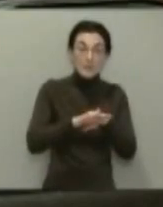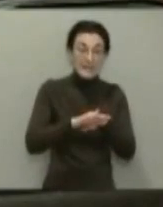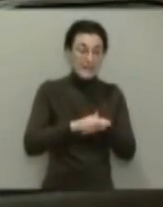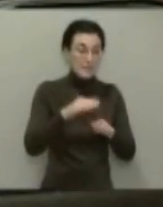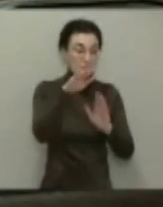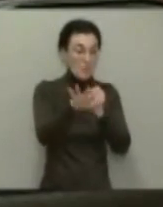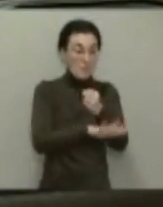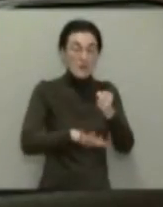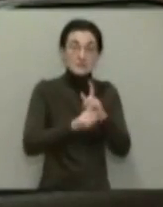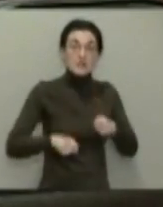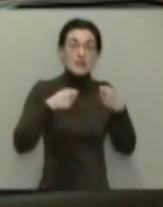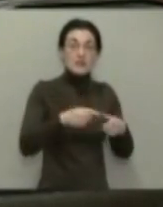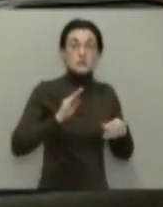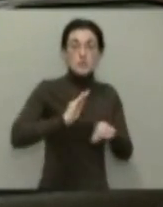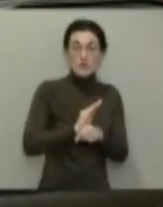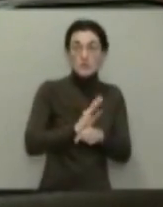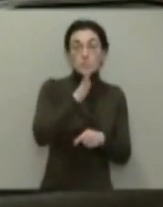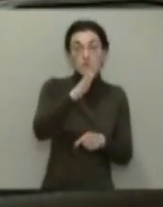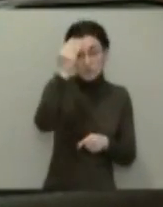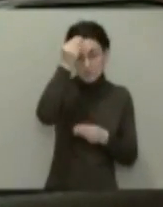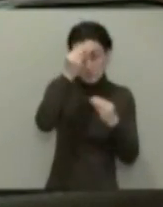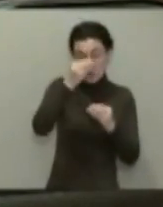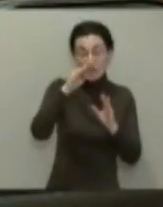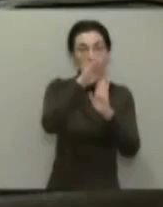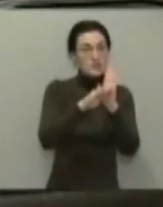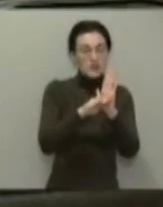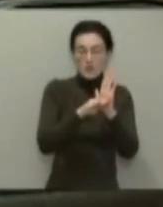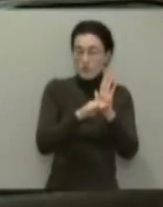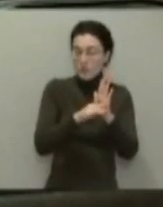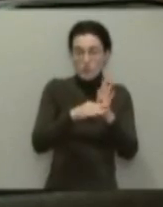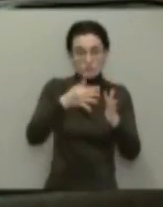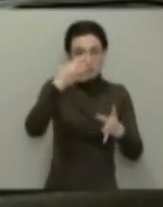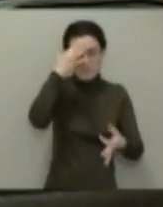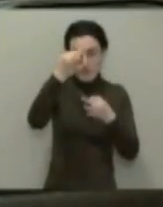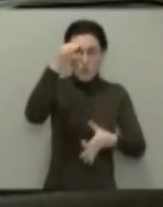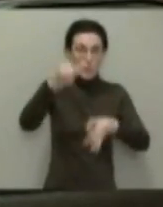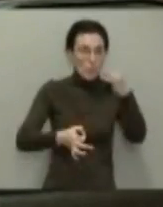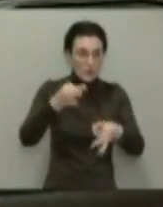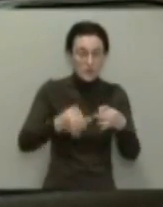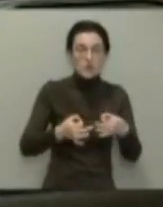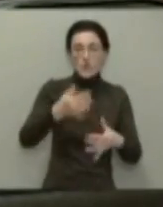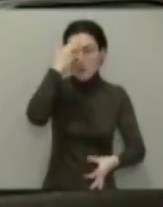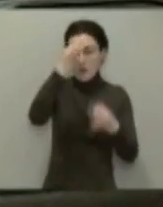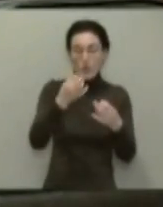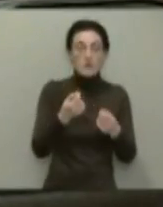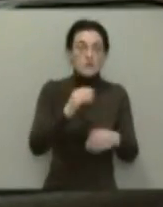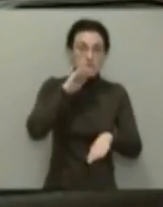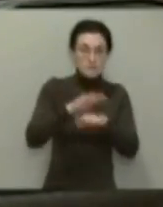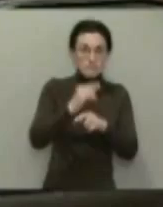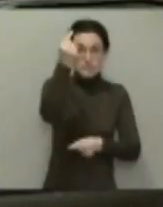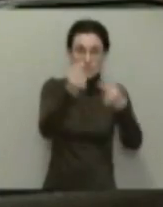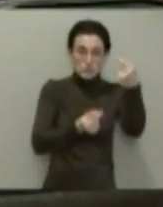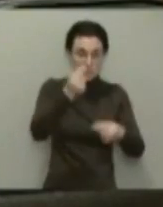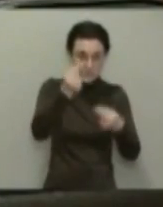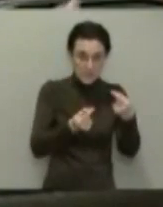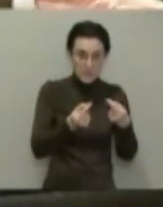subvención. Por lo tanto, yo creo que el criterio, con absoluto rigor jurídico y con absoluto rigor en la ejecución presupuestaria que tiene que justificar la